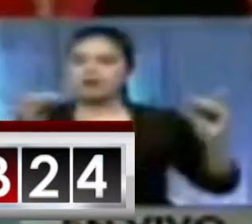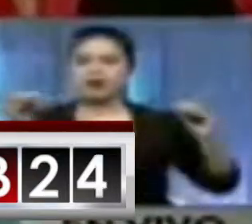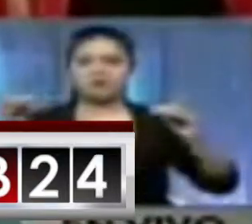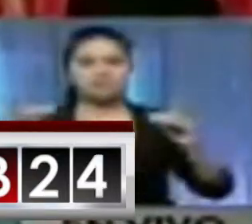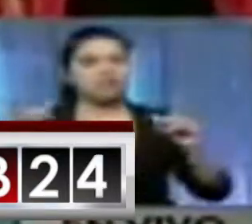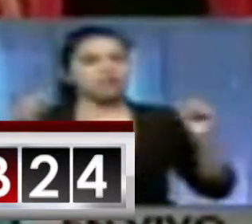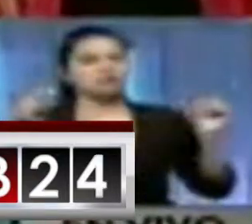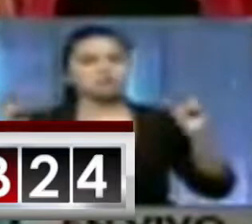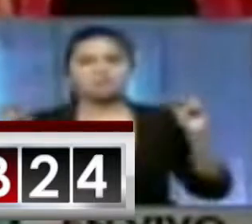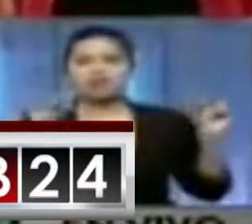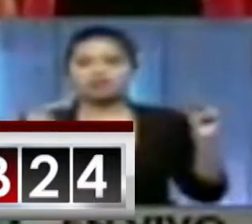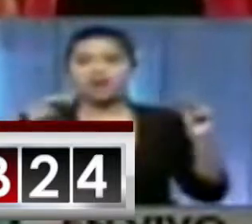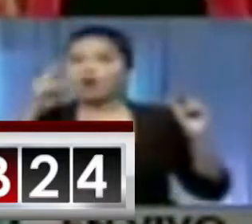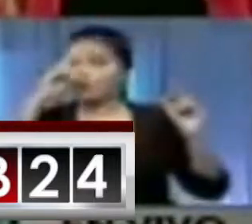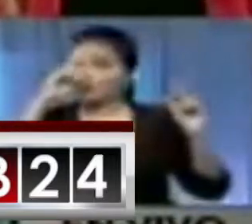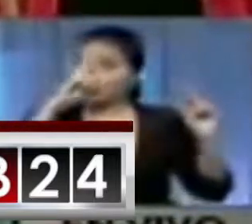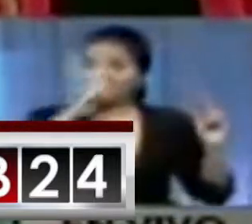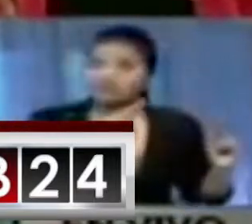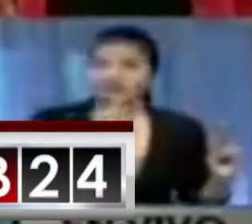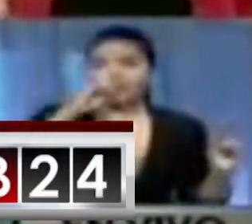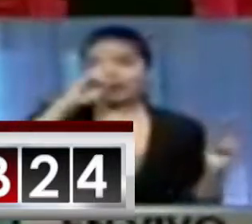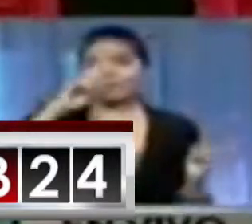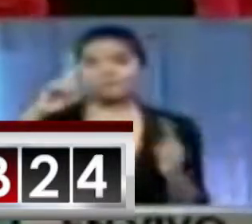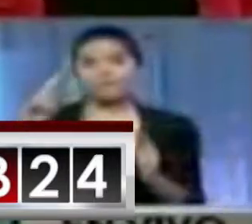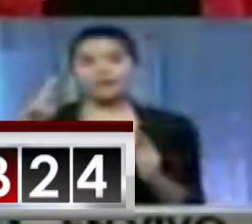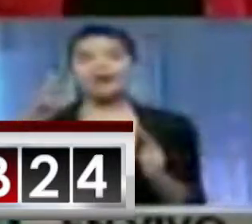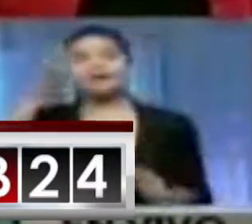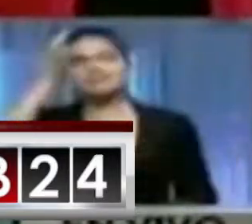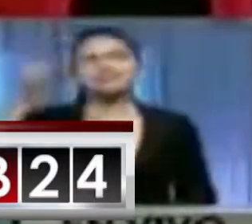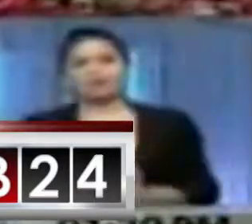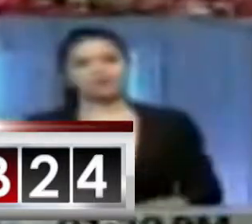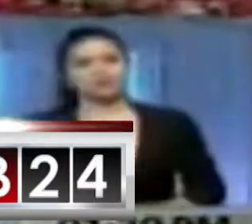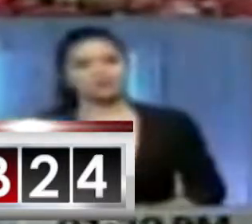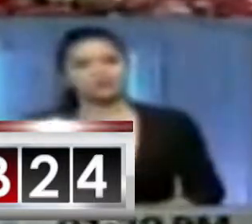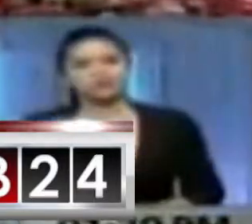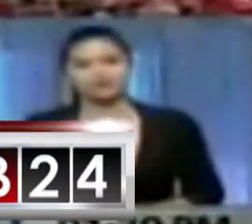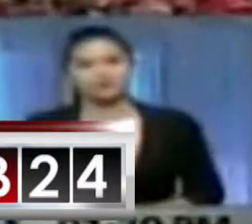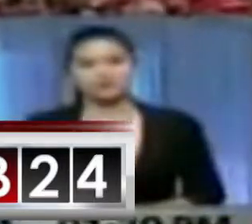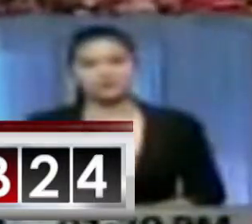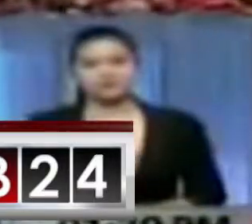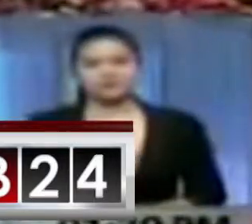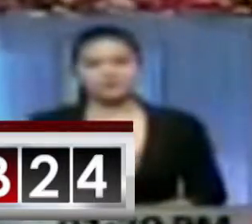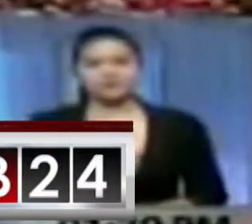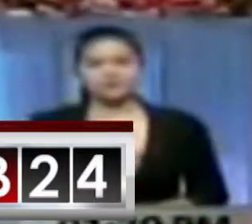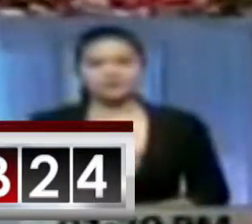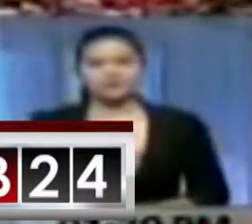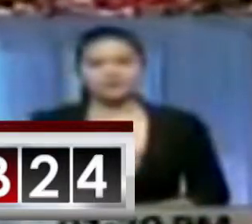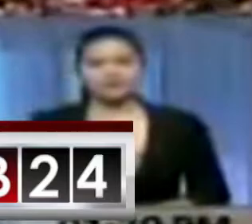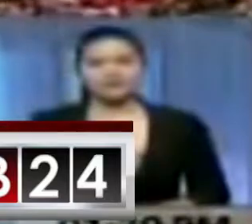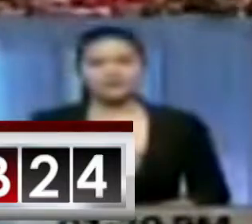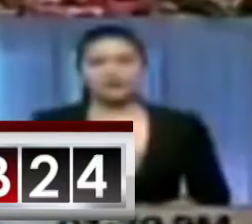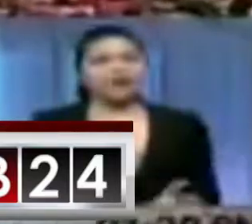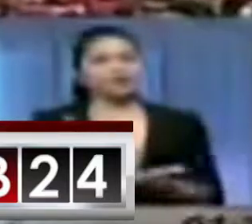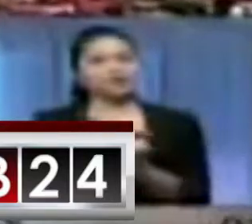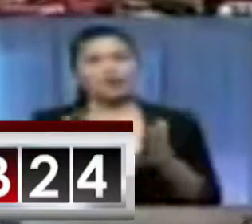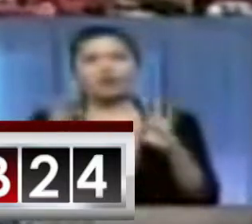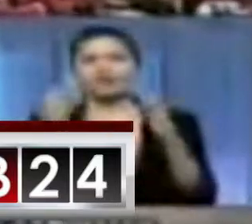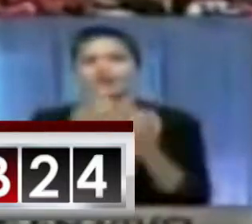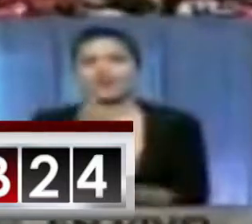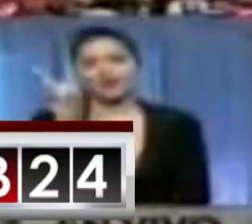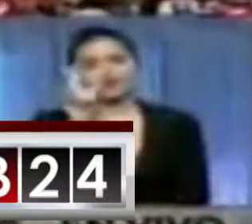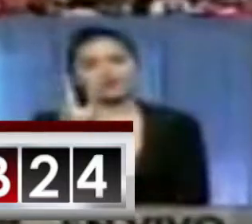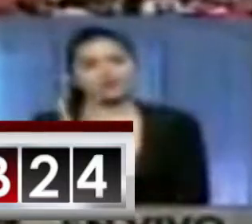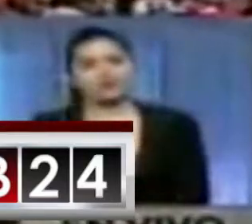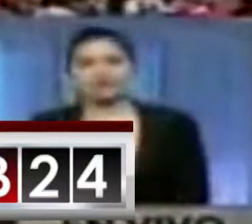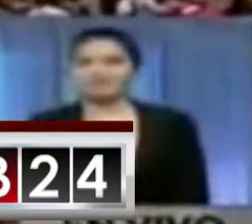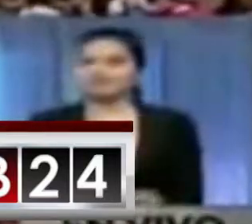hablar con respeto y exigirle que respeten al pueblo venezolano, a la Constitución y al derecho a la paz que